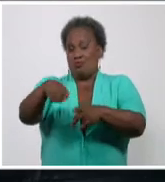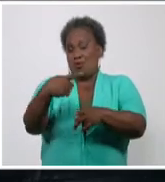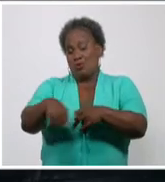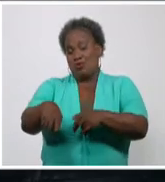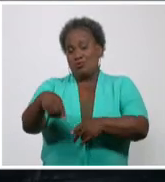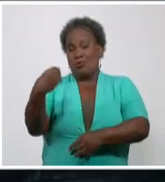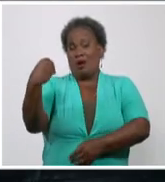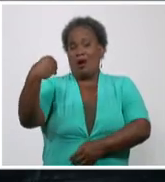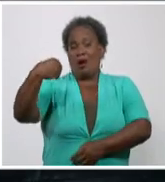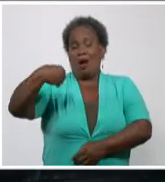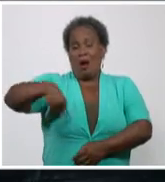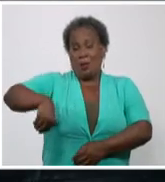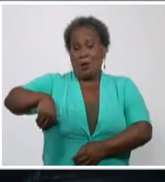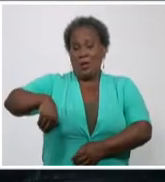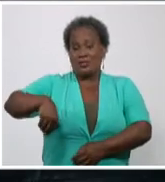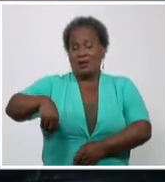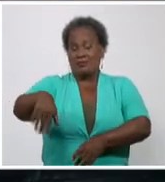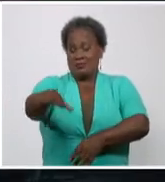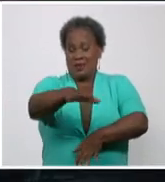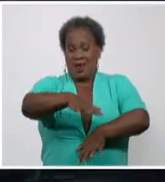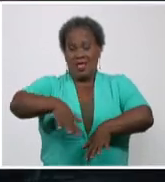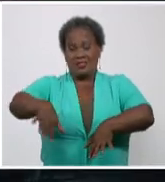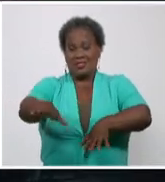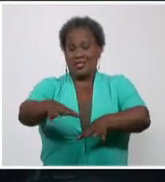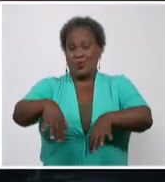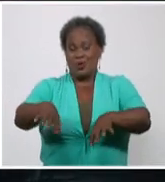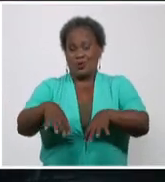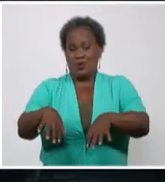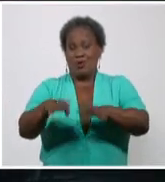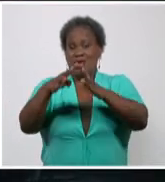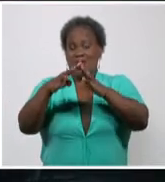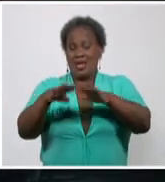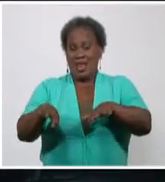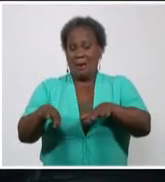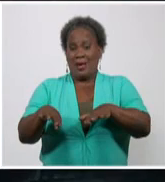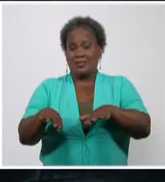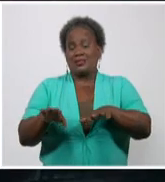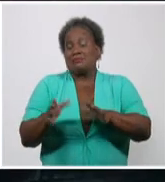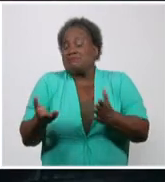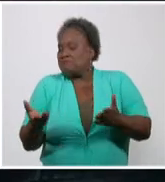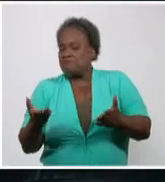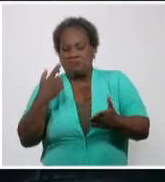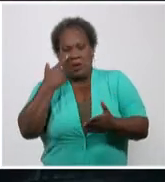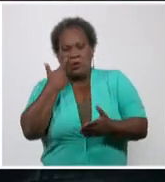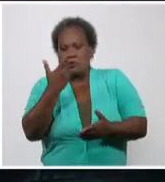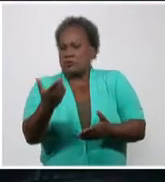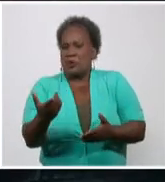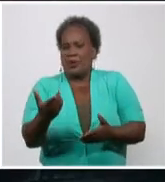para pescar en río revuelto y mientras la paz sigue con el freno de mano. Así como le cuento, buenas tardes.